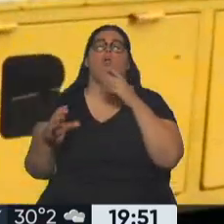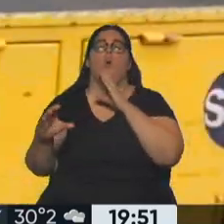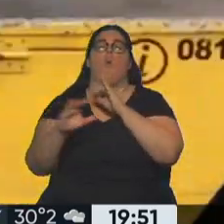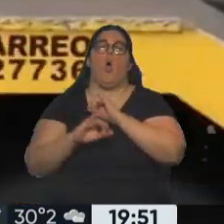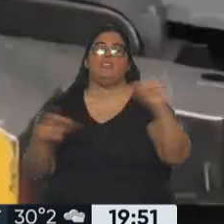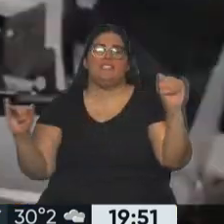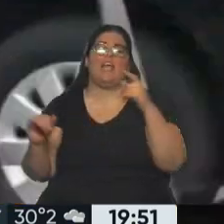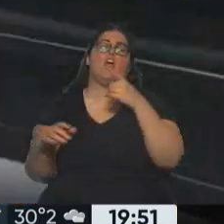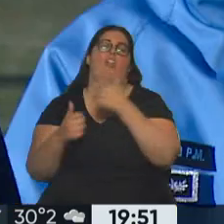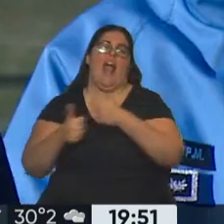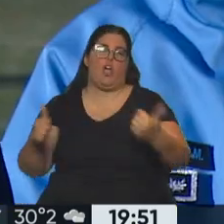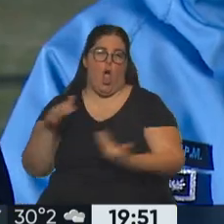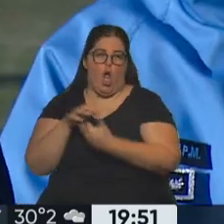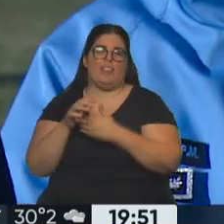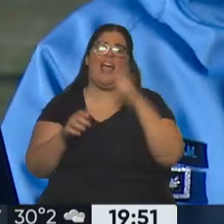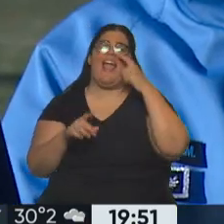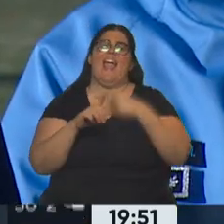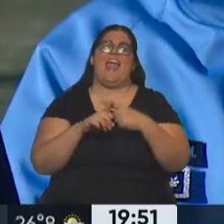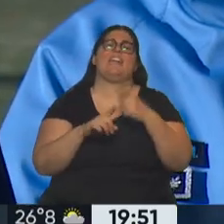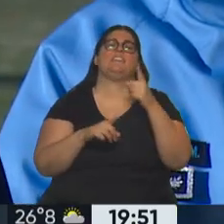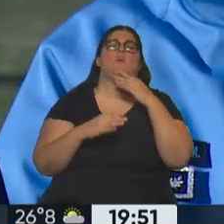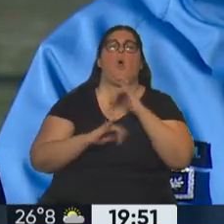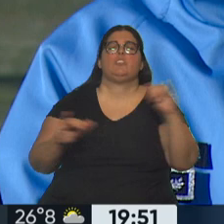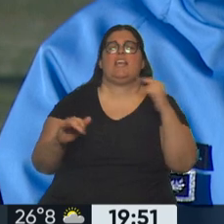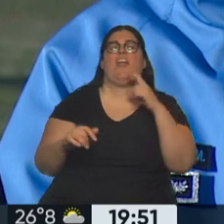ex vicedirectora de la CIDE, Silvia Magdalani, y un